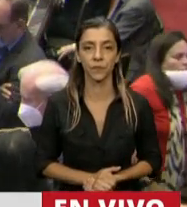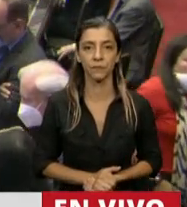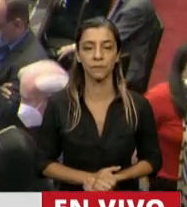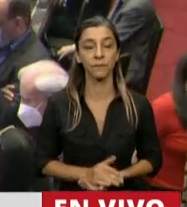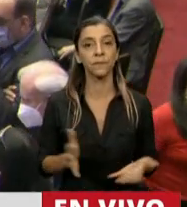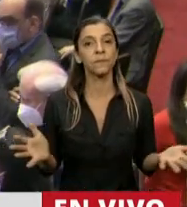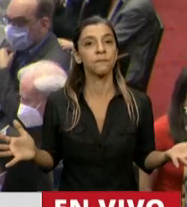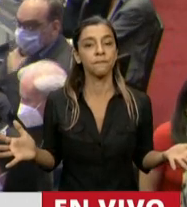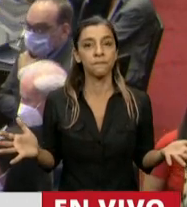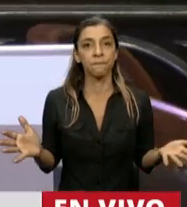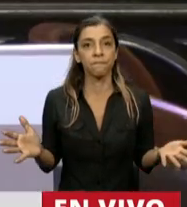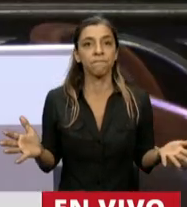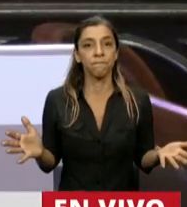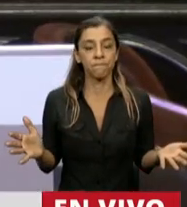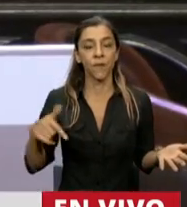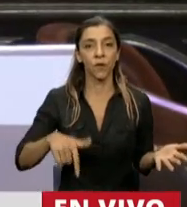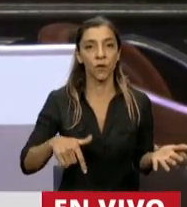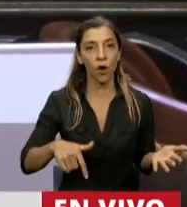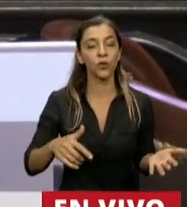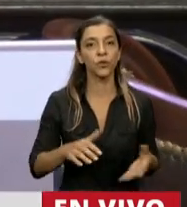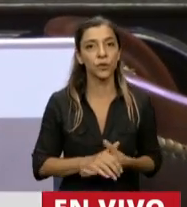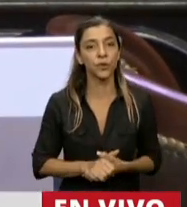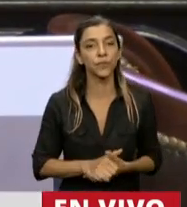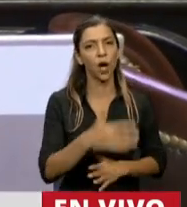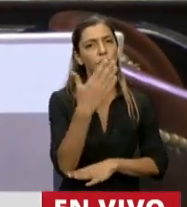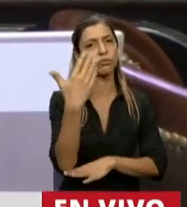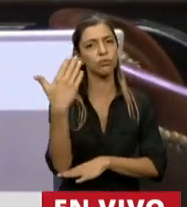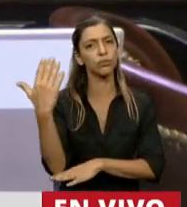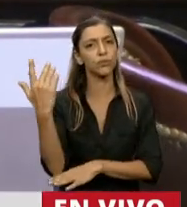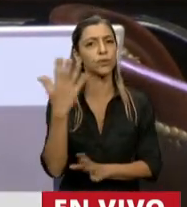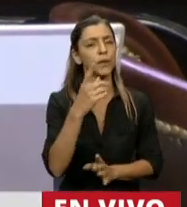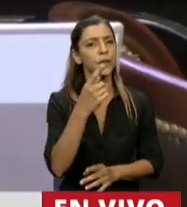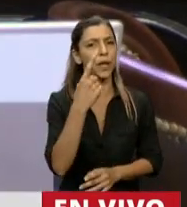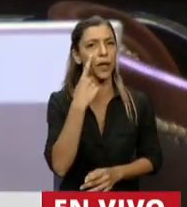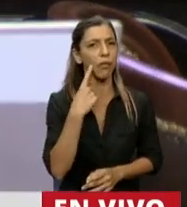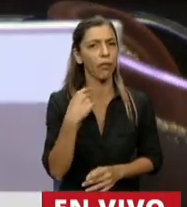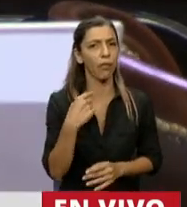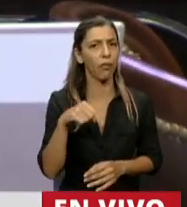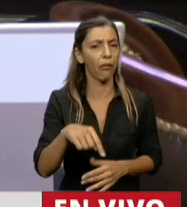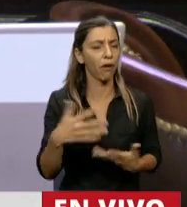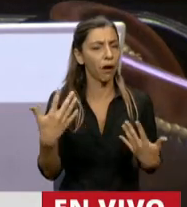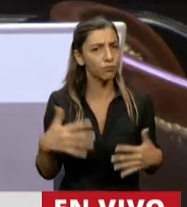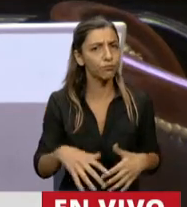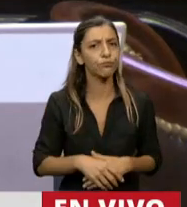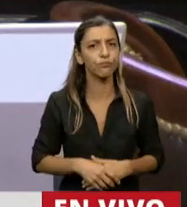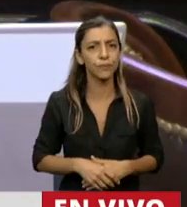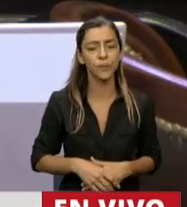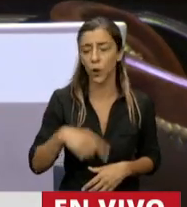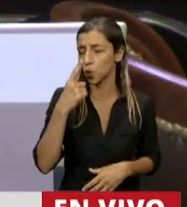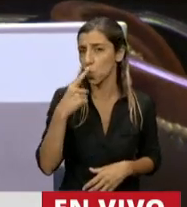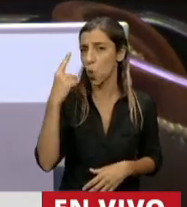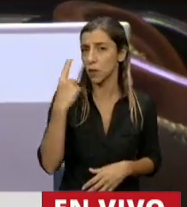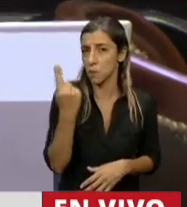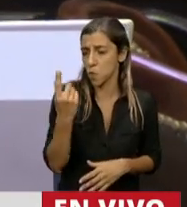Miren, se han dicho muchas cosas en los últimos minutos y me parece que es justo